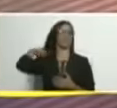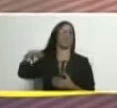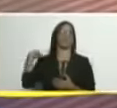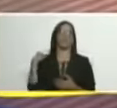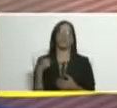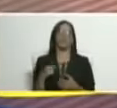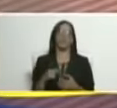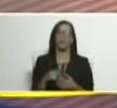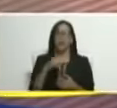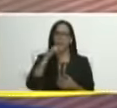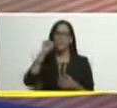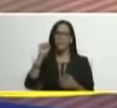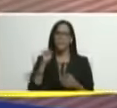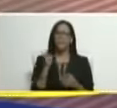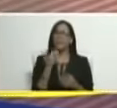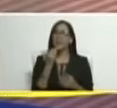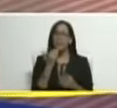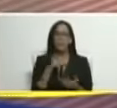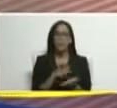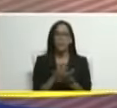Nicolás, por algo pasan las cosas.